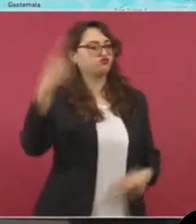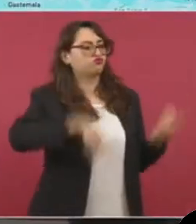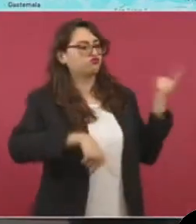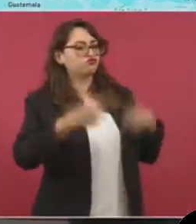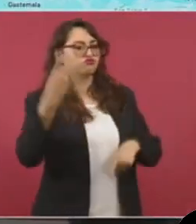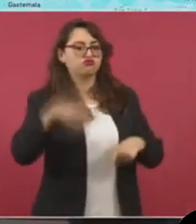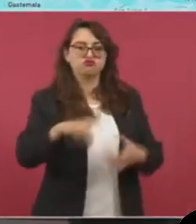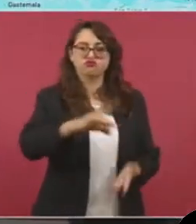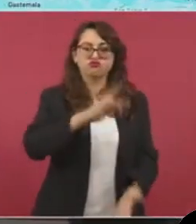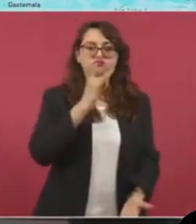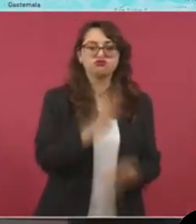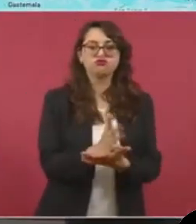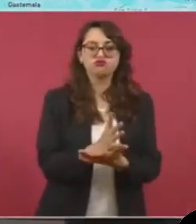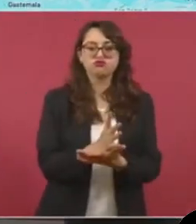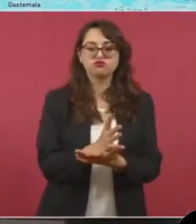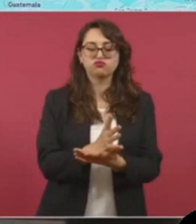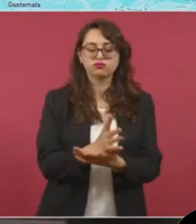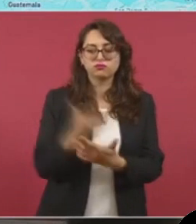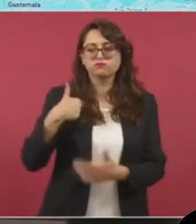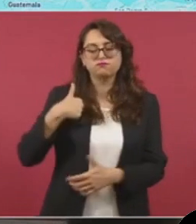regresando a eso